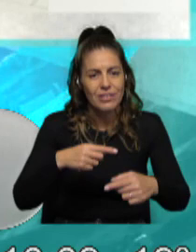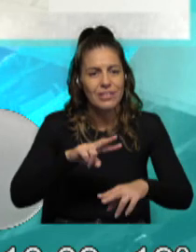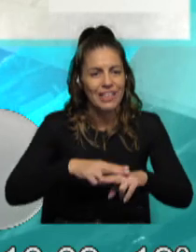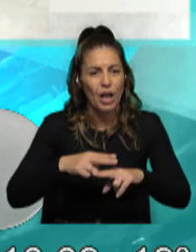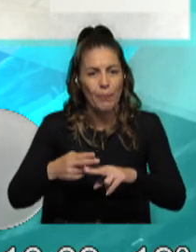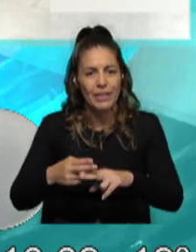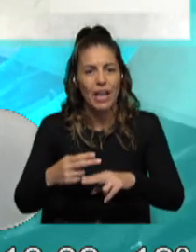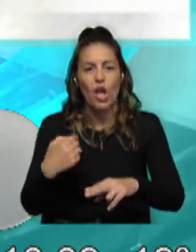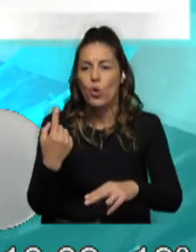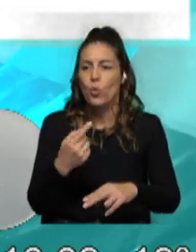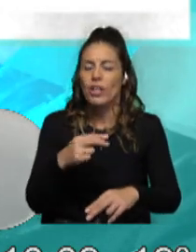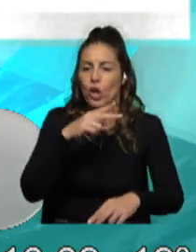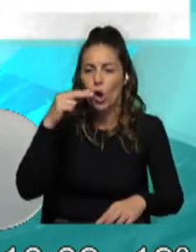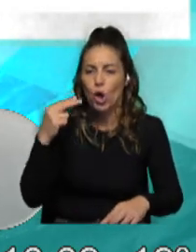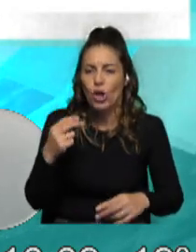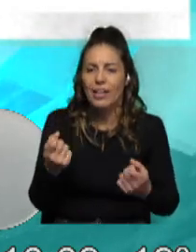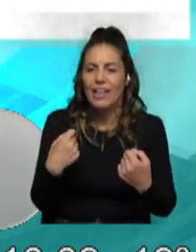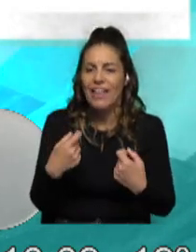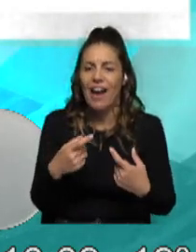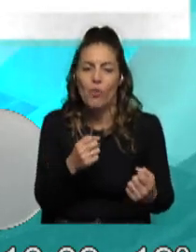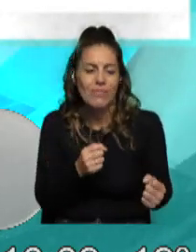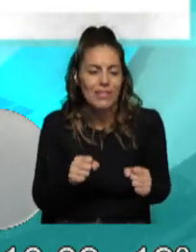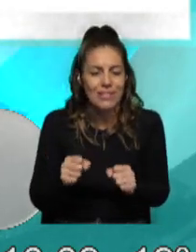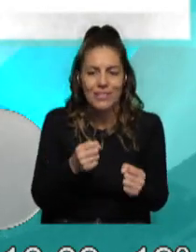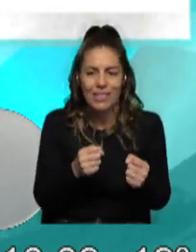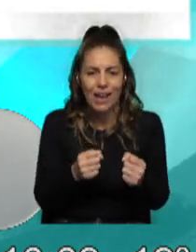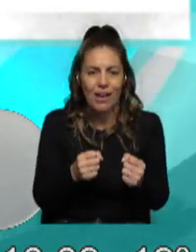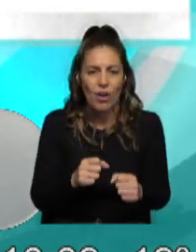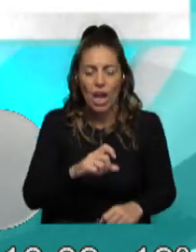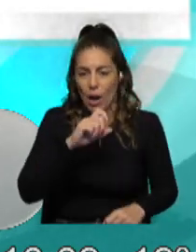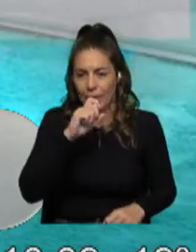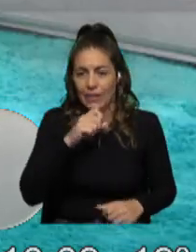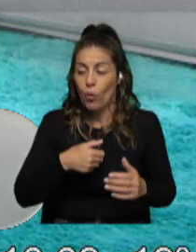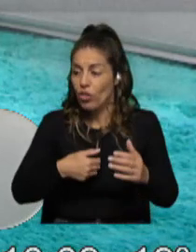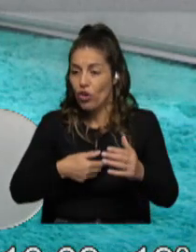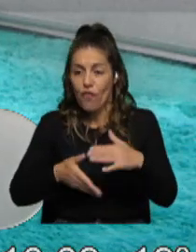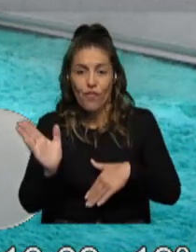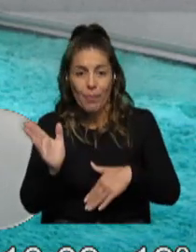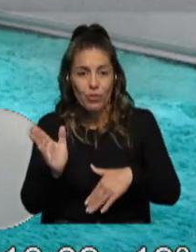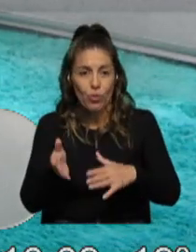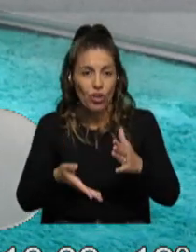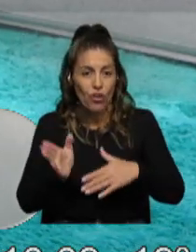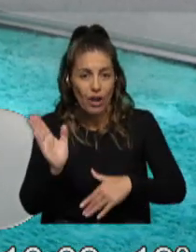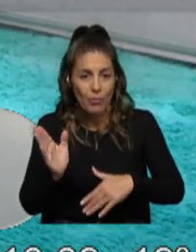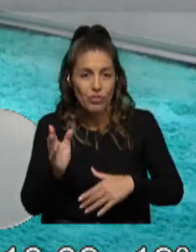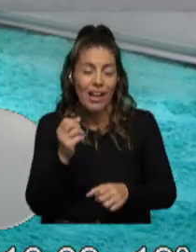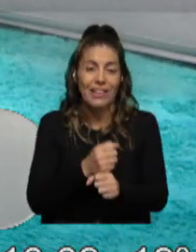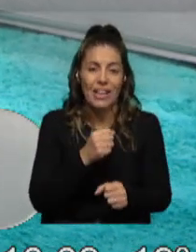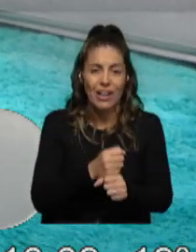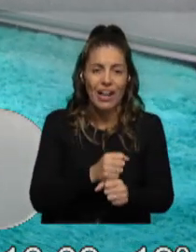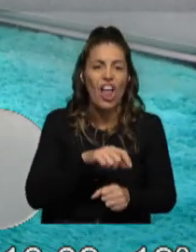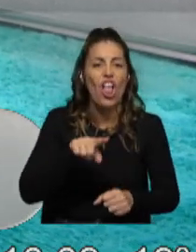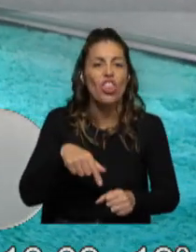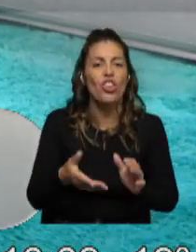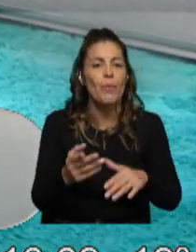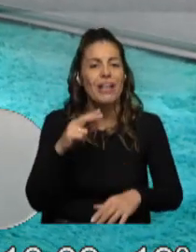nuestro olor le genera cierta ansiedad o lo irrita. Y cuando nos vamos a laburar, ¿dónde hay más olor de nosotros? Suele haber en la cama,